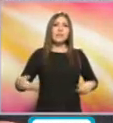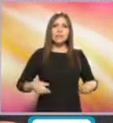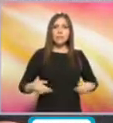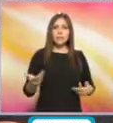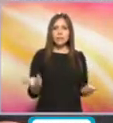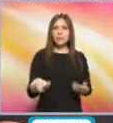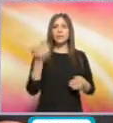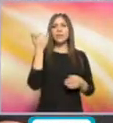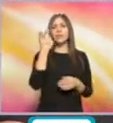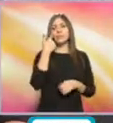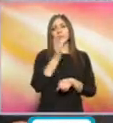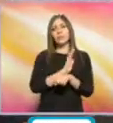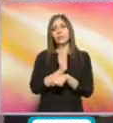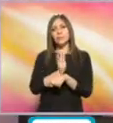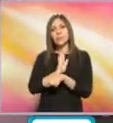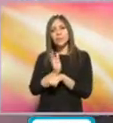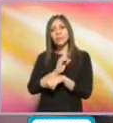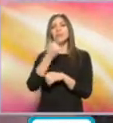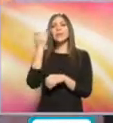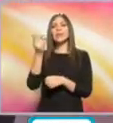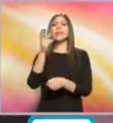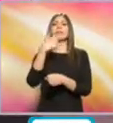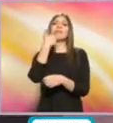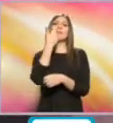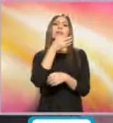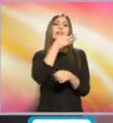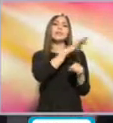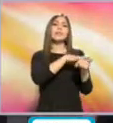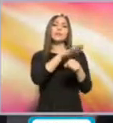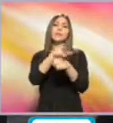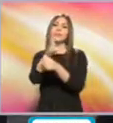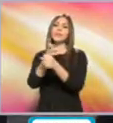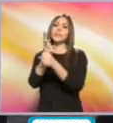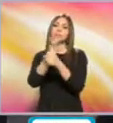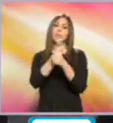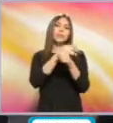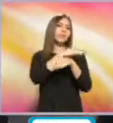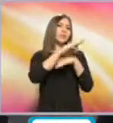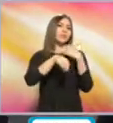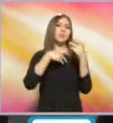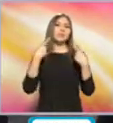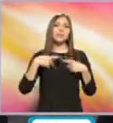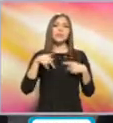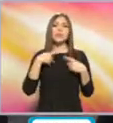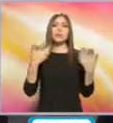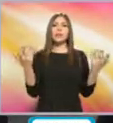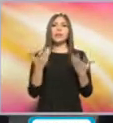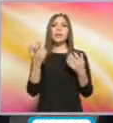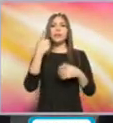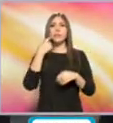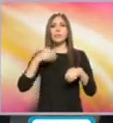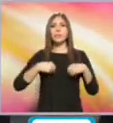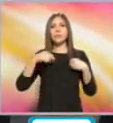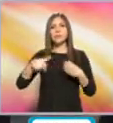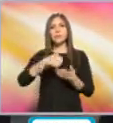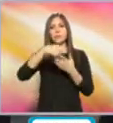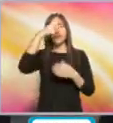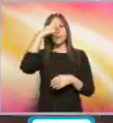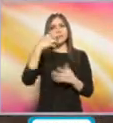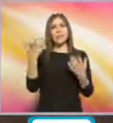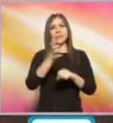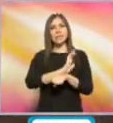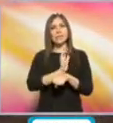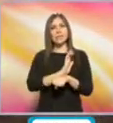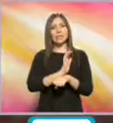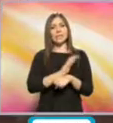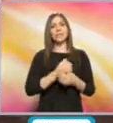Entonces, bueno, pues invitamos a todos los productores y las productoras de residentes de la Ciudad de México, sí,